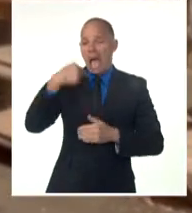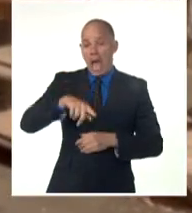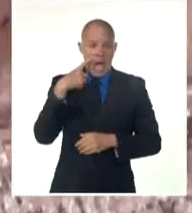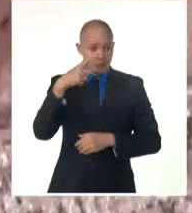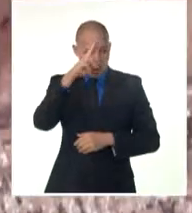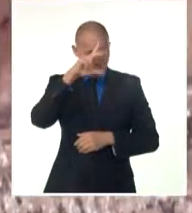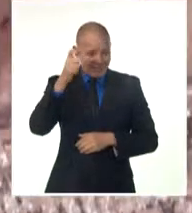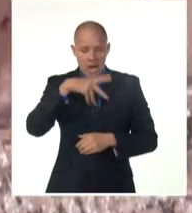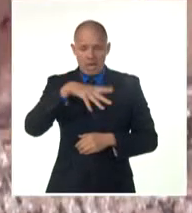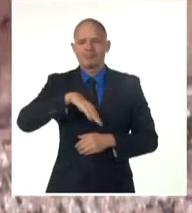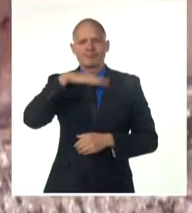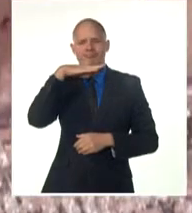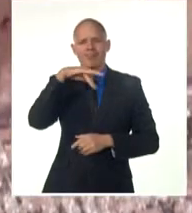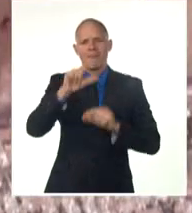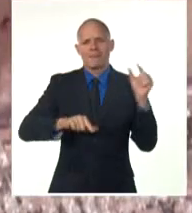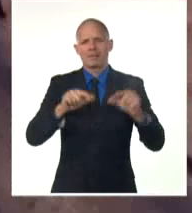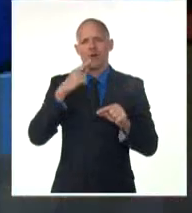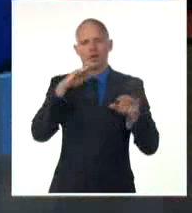colapsados.